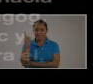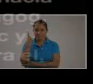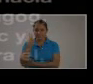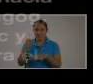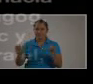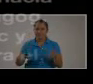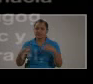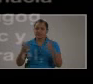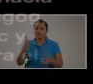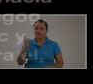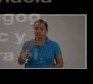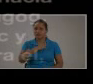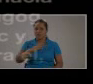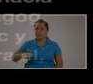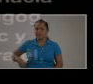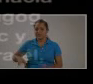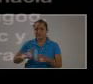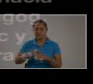un príncipe de Ros,